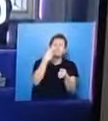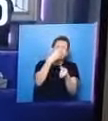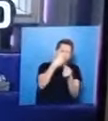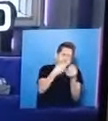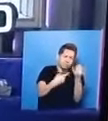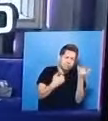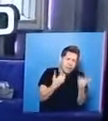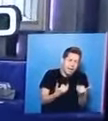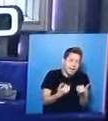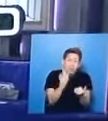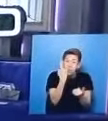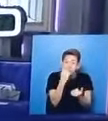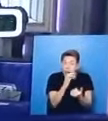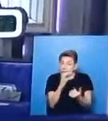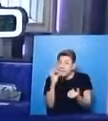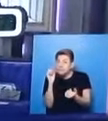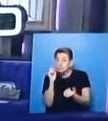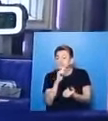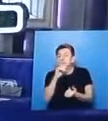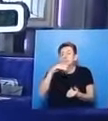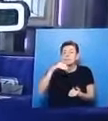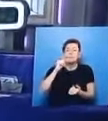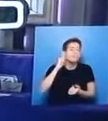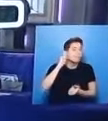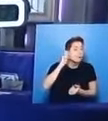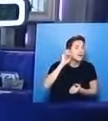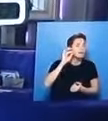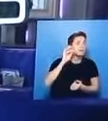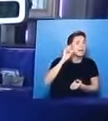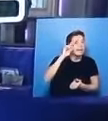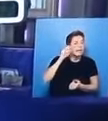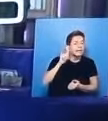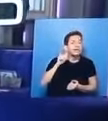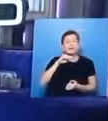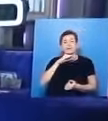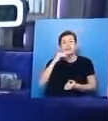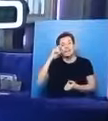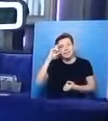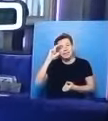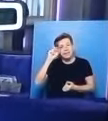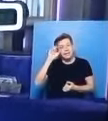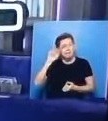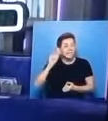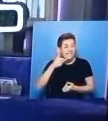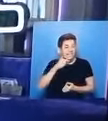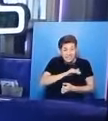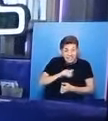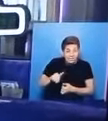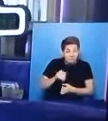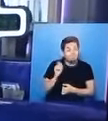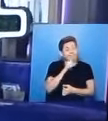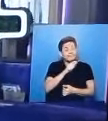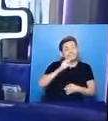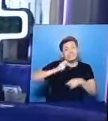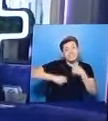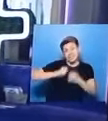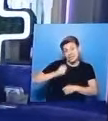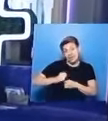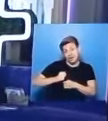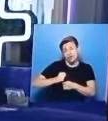nos quedamos con la de Magdalena y Jeremías. 7 y 5 años, son hermanos, los hermanos Tevez, son santiagueños y